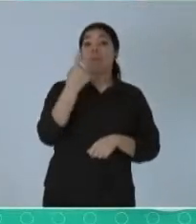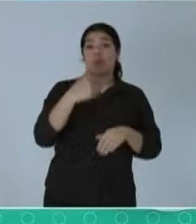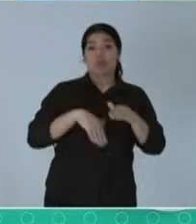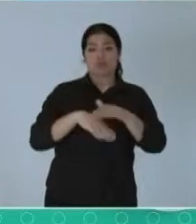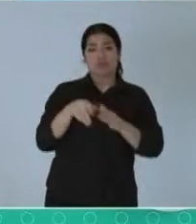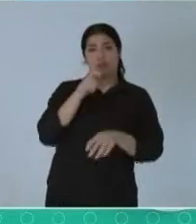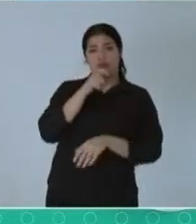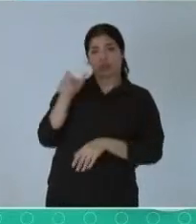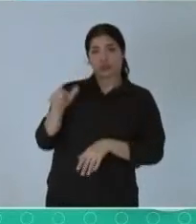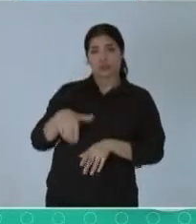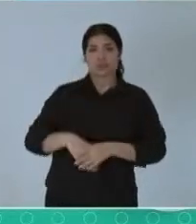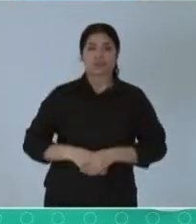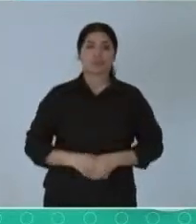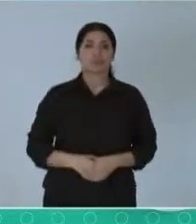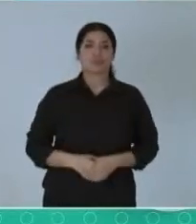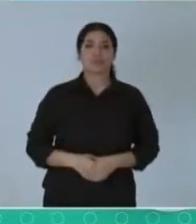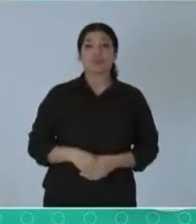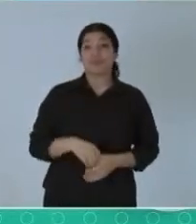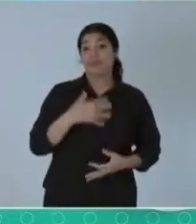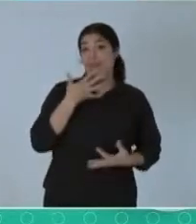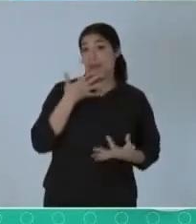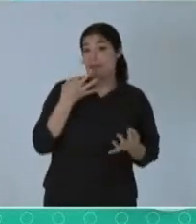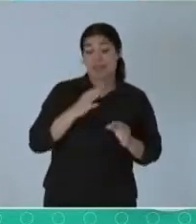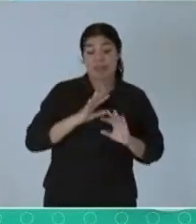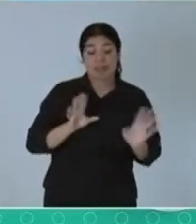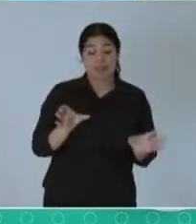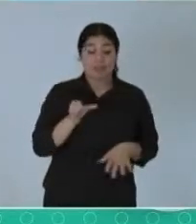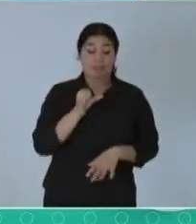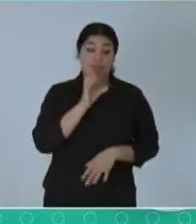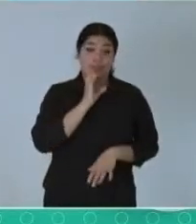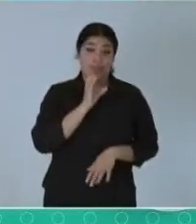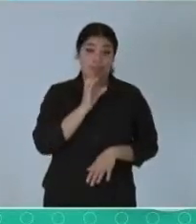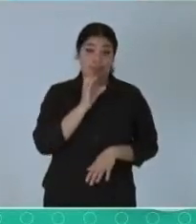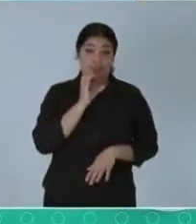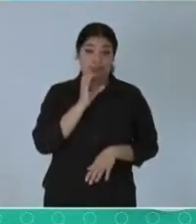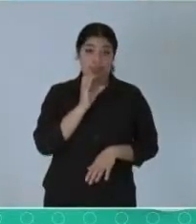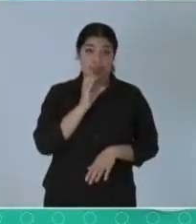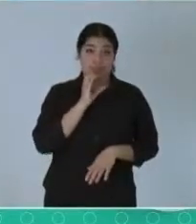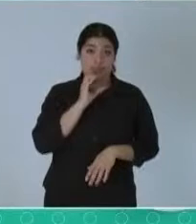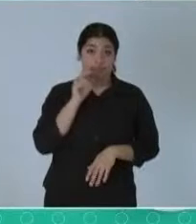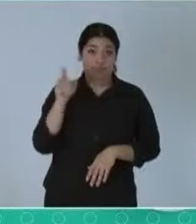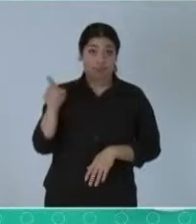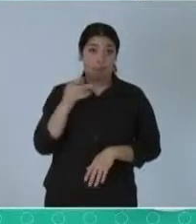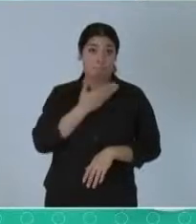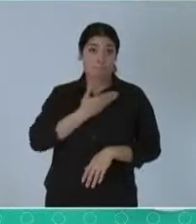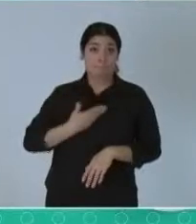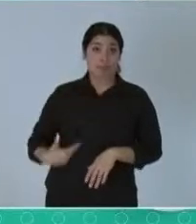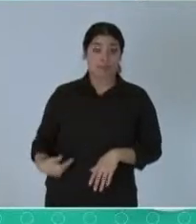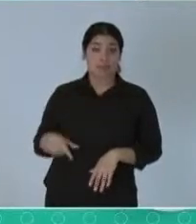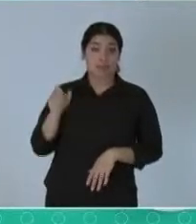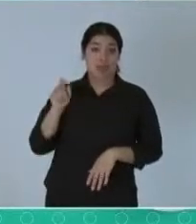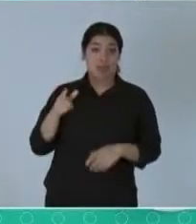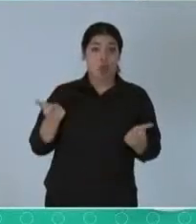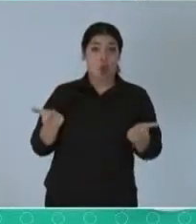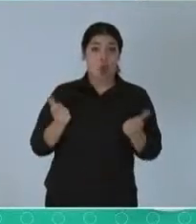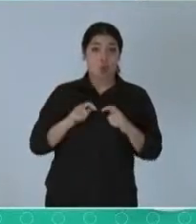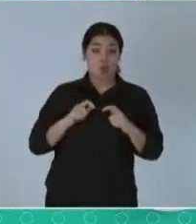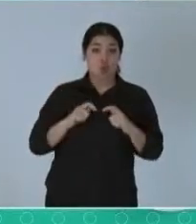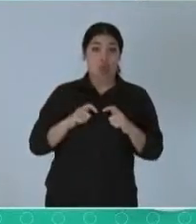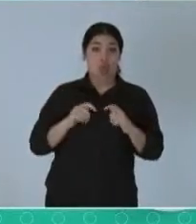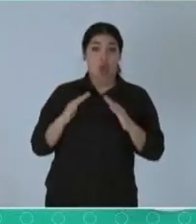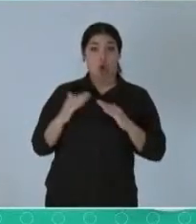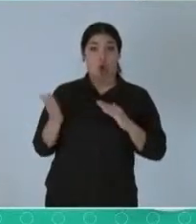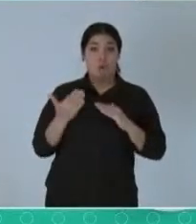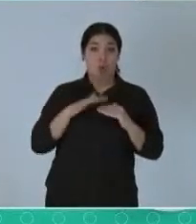responderle tiempo es gracioso que la presidenta de la junta comunal nos plantee que por